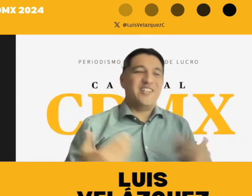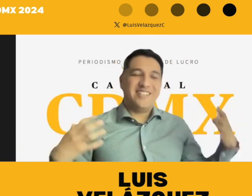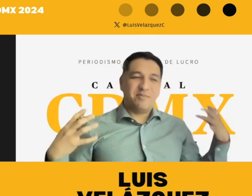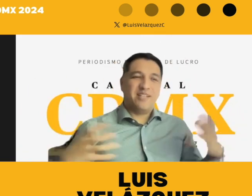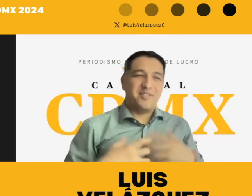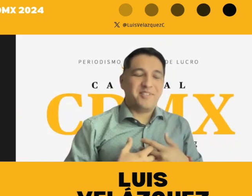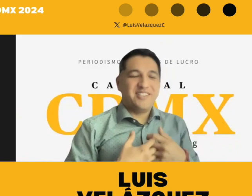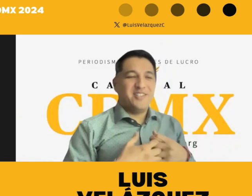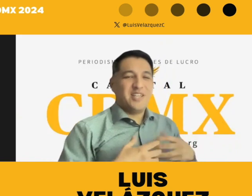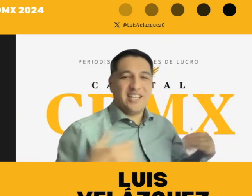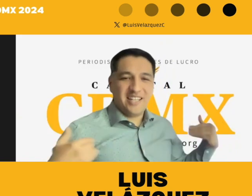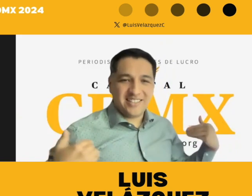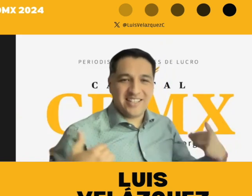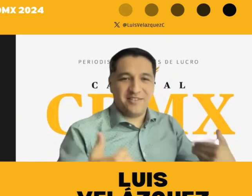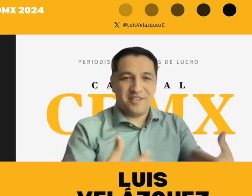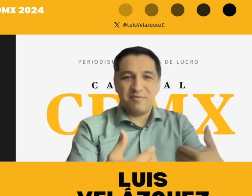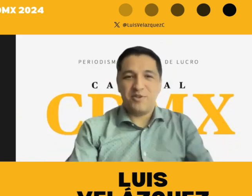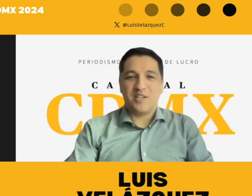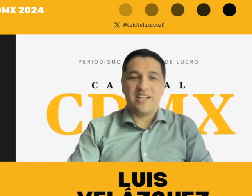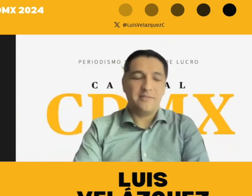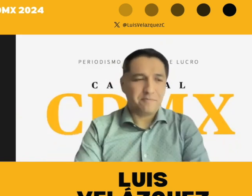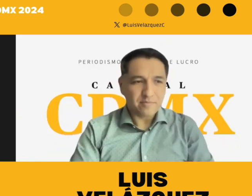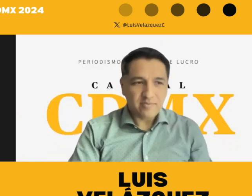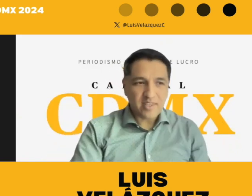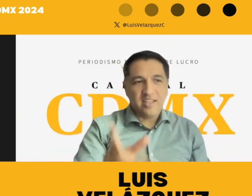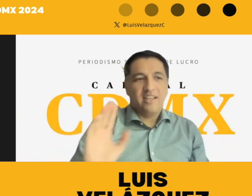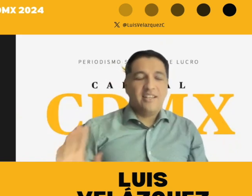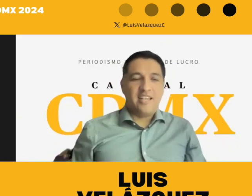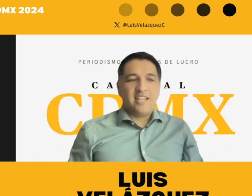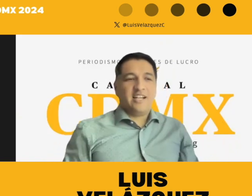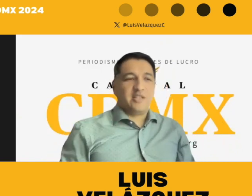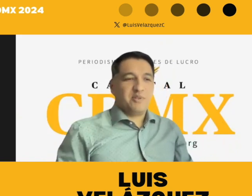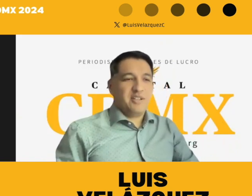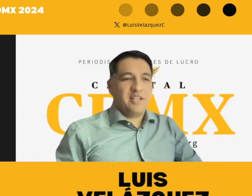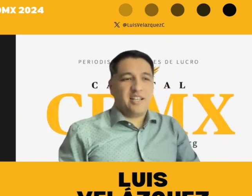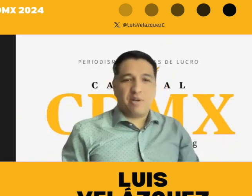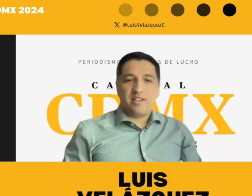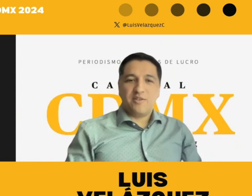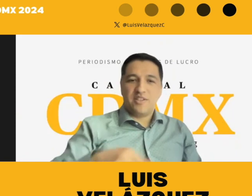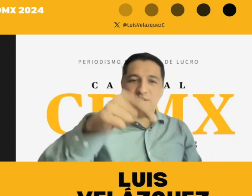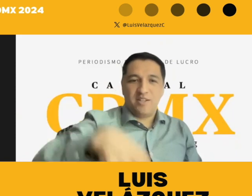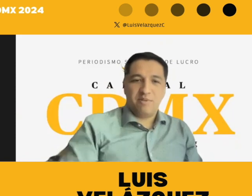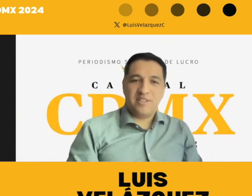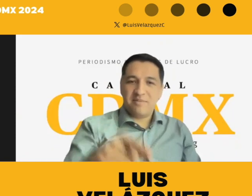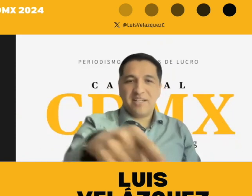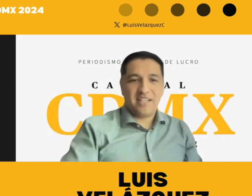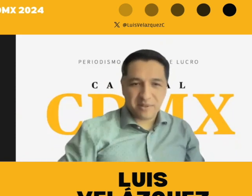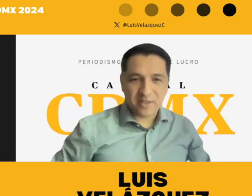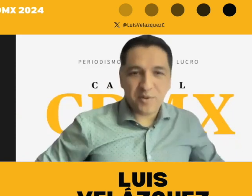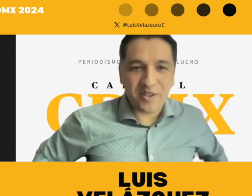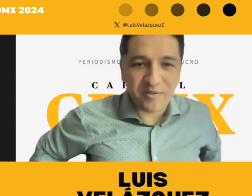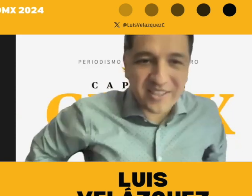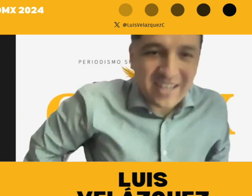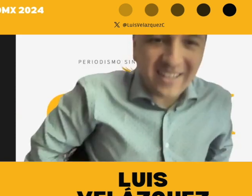O sea, esa parte como que siento que ahí se le fue mucho a Clara. Y ahí le responde bien Taboada, ¿no? Diciéndole, pues así me